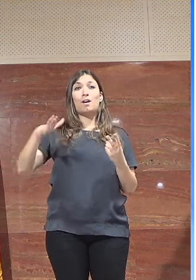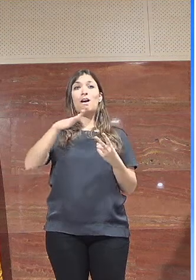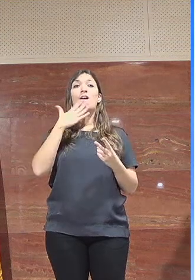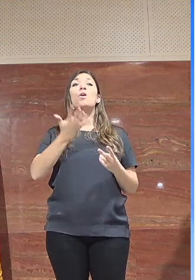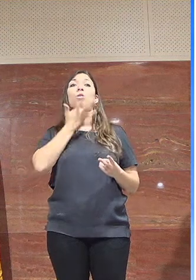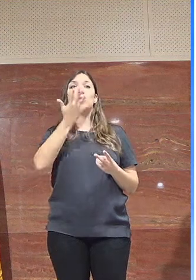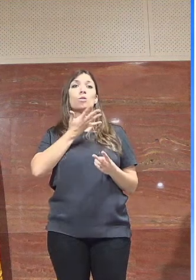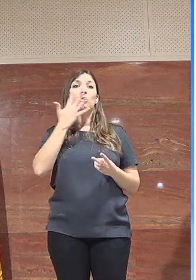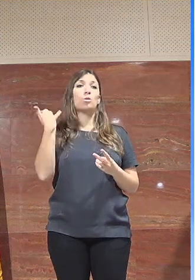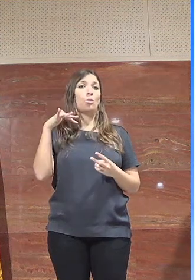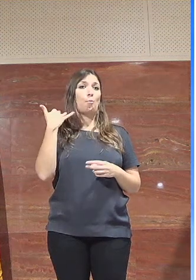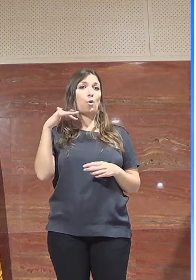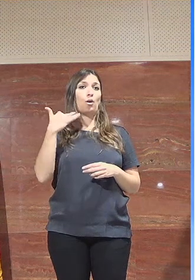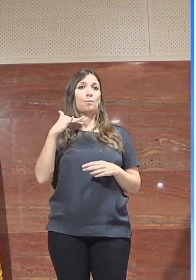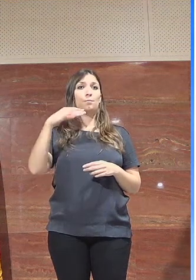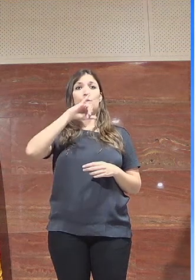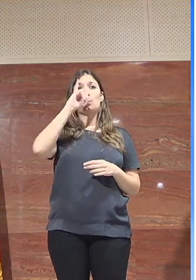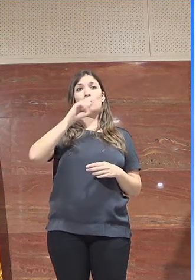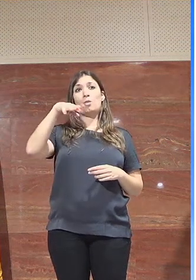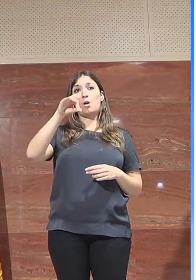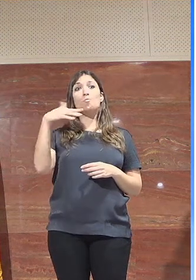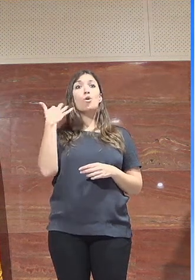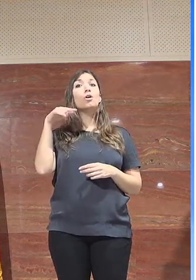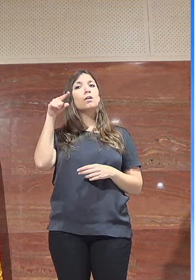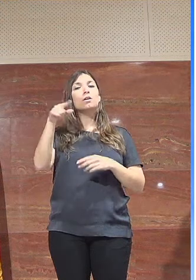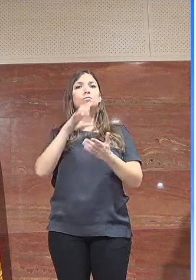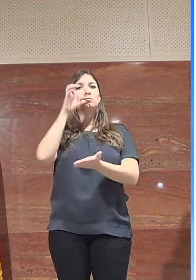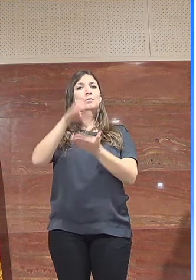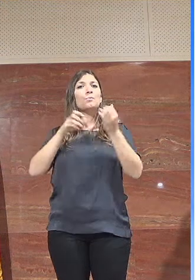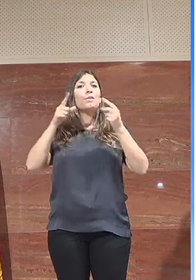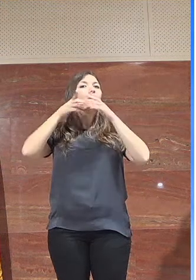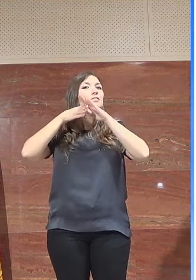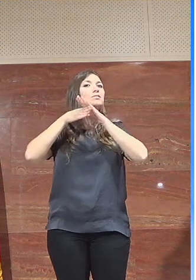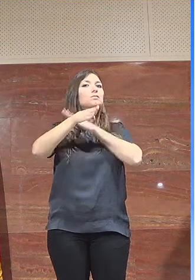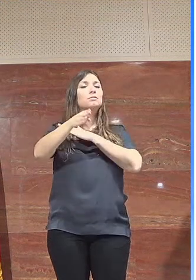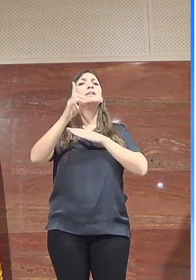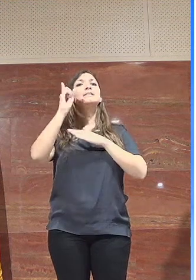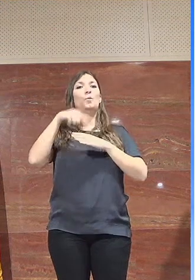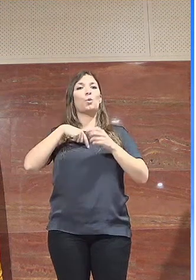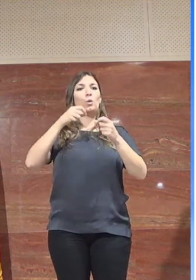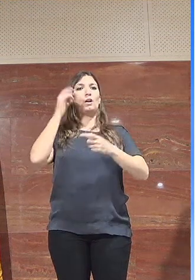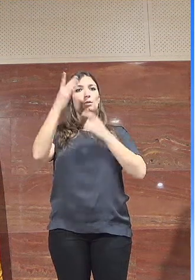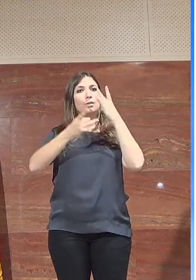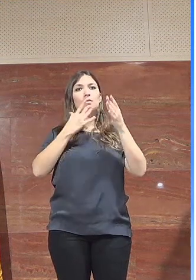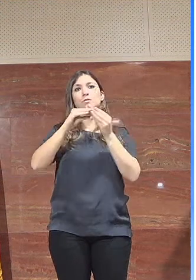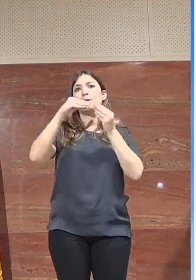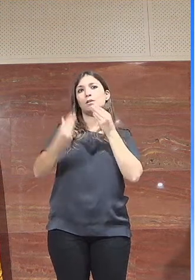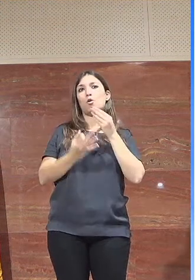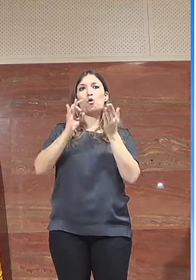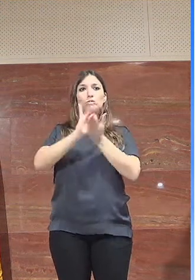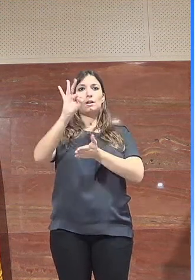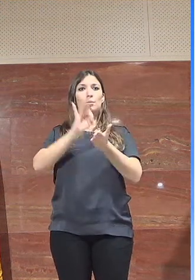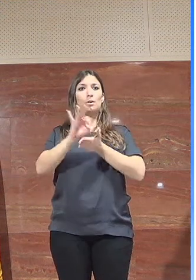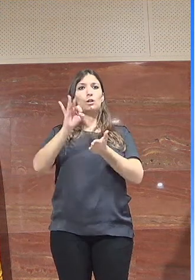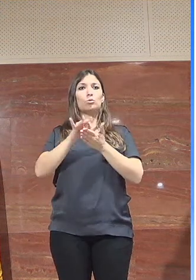Zamora, que además de hacer accesibles las instalaciones, ofrece actividades, materiales y servicios